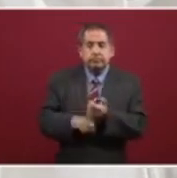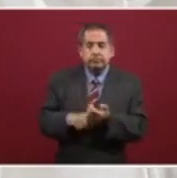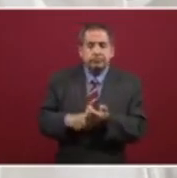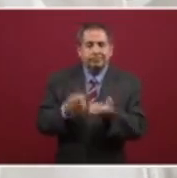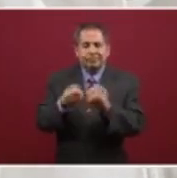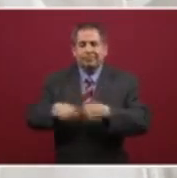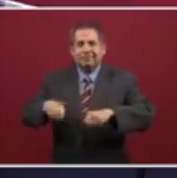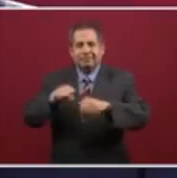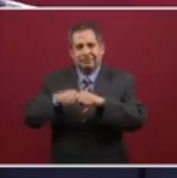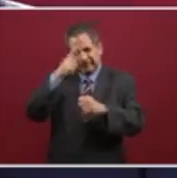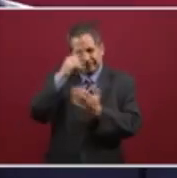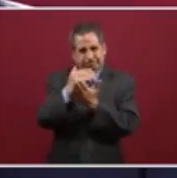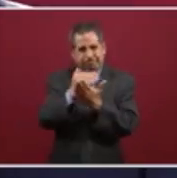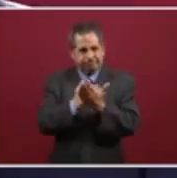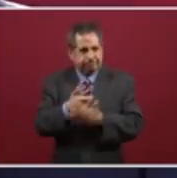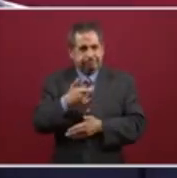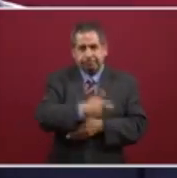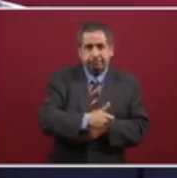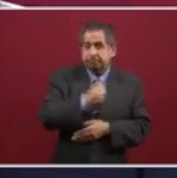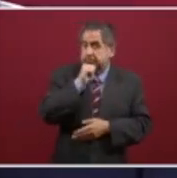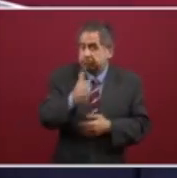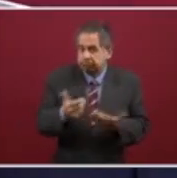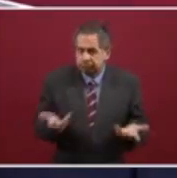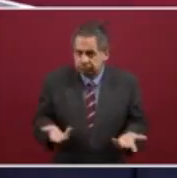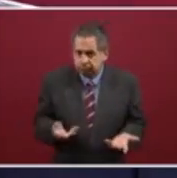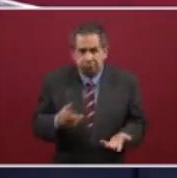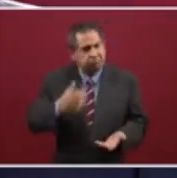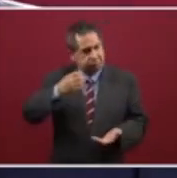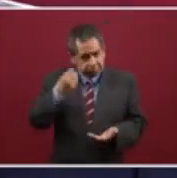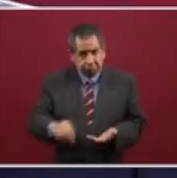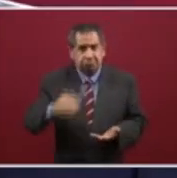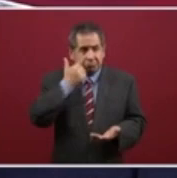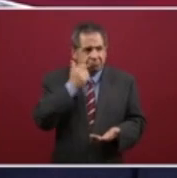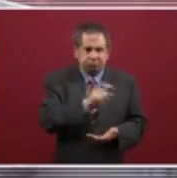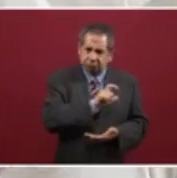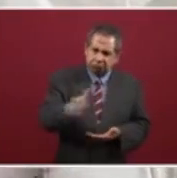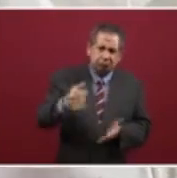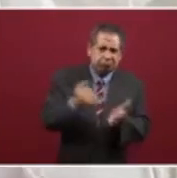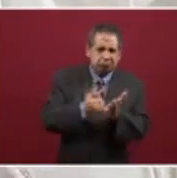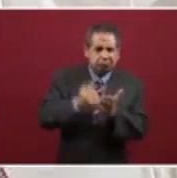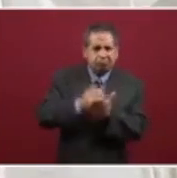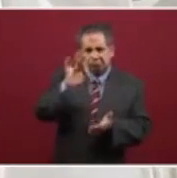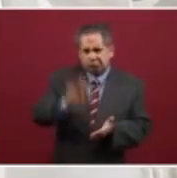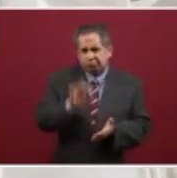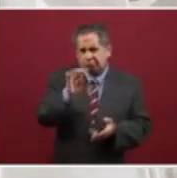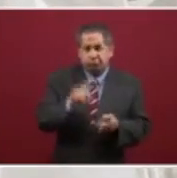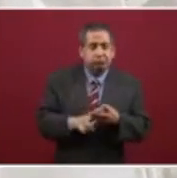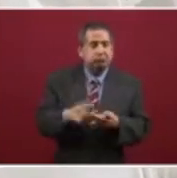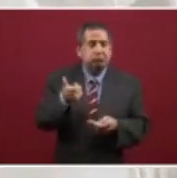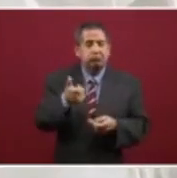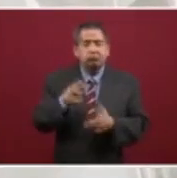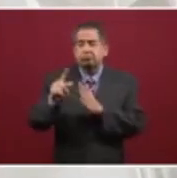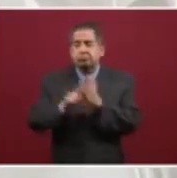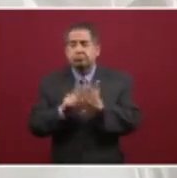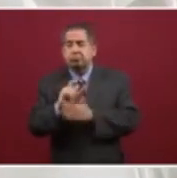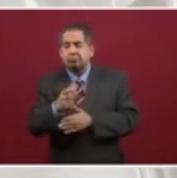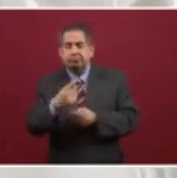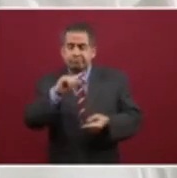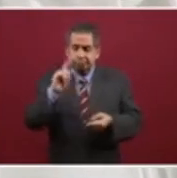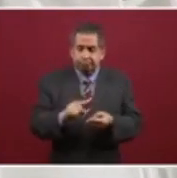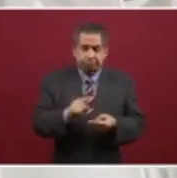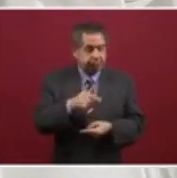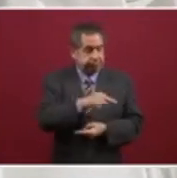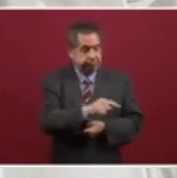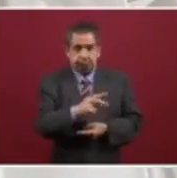de Infonavit, ni les quieren bajar ni los intereses, ni quieren bajarles las mensualidades, y muchos de ellos no